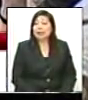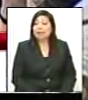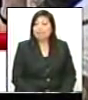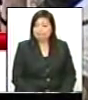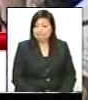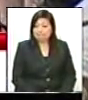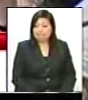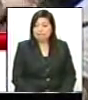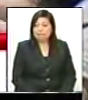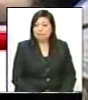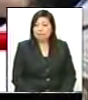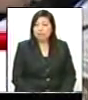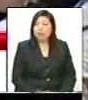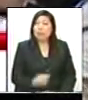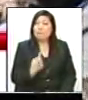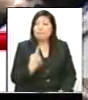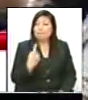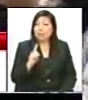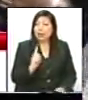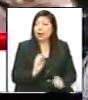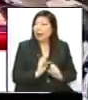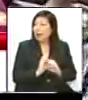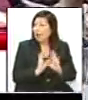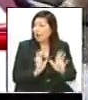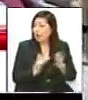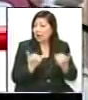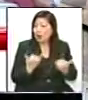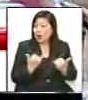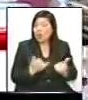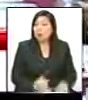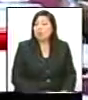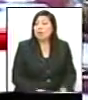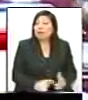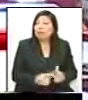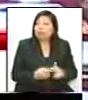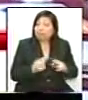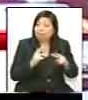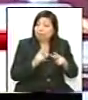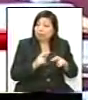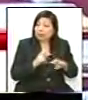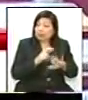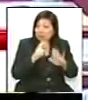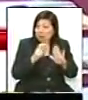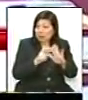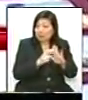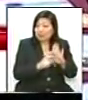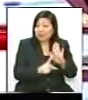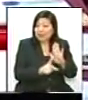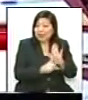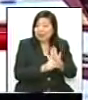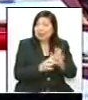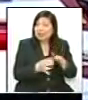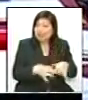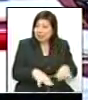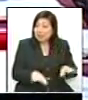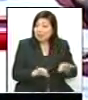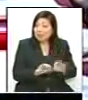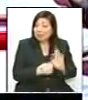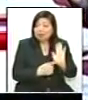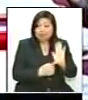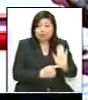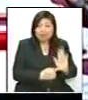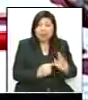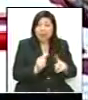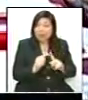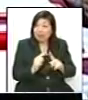Claro, solamente para aclarar nada más. Por eso el día de hoy estamos empezando a analizar el proyecto de ley. Es importante también la presencia de